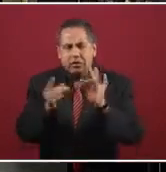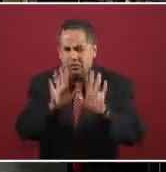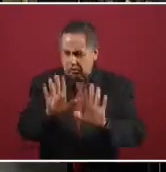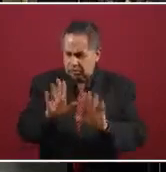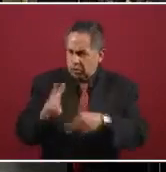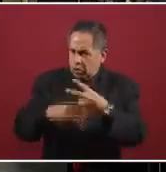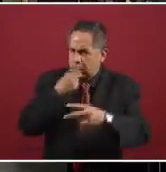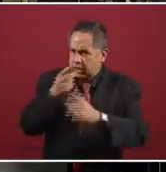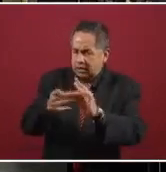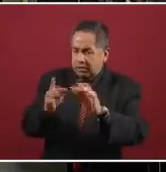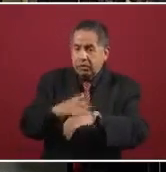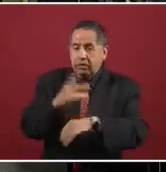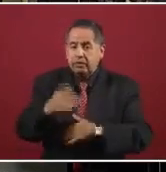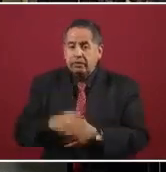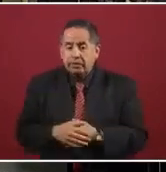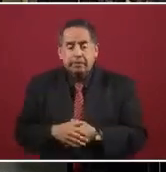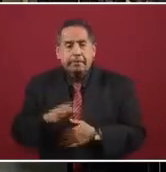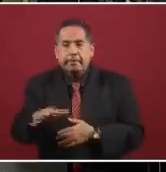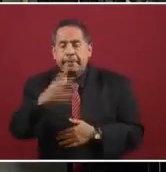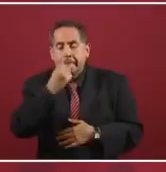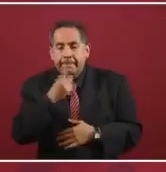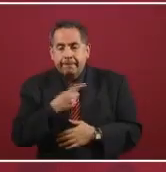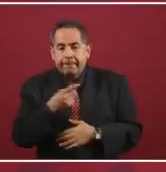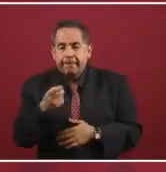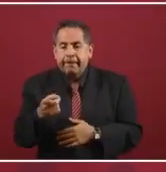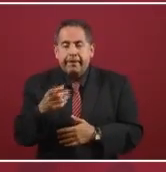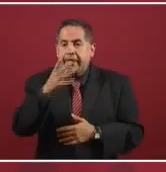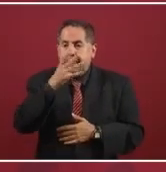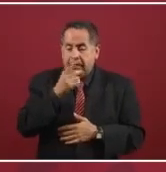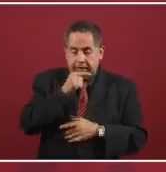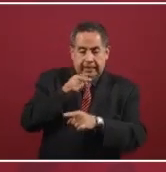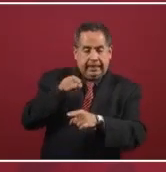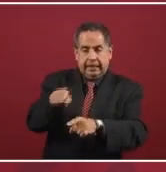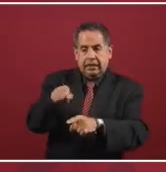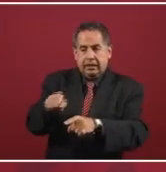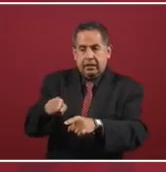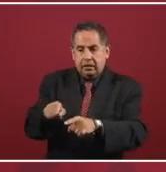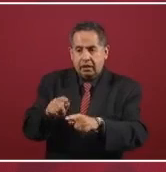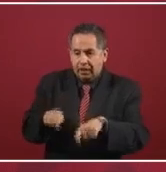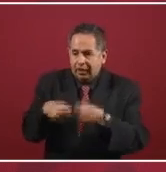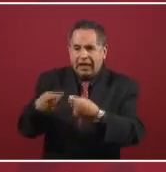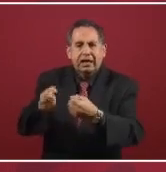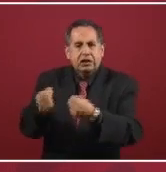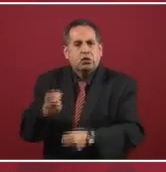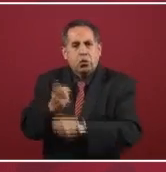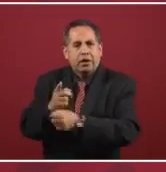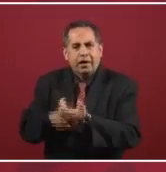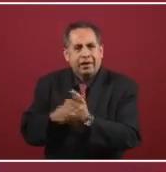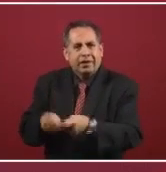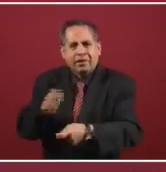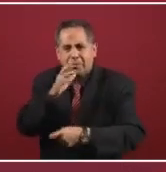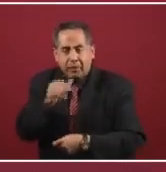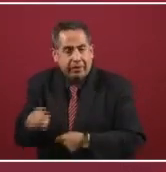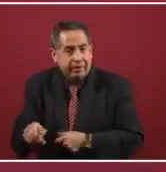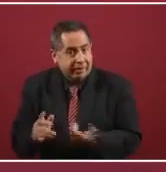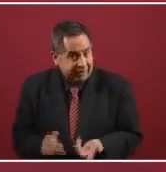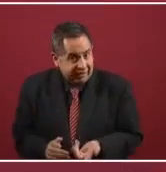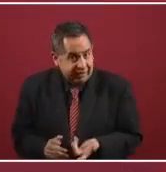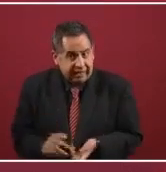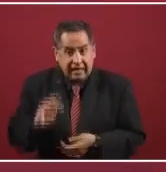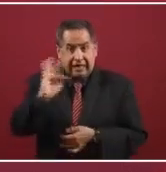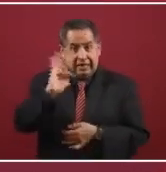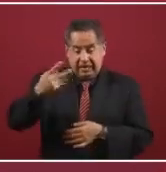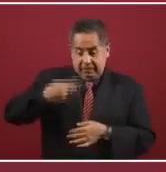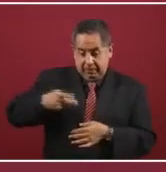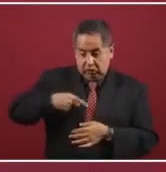voy a decir por qué. Porque si no, tú no me puedes, yo no podría a ti garantizar seguridad. Si tenemos en México